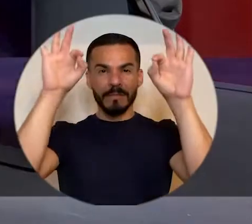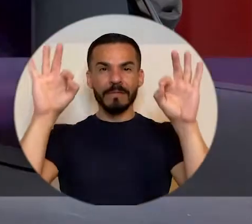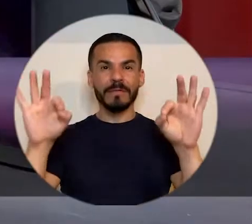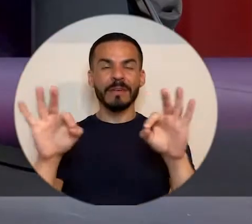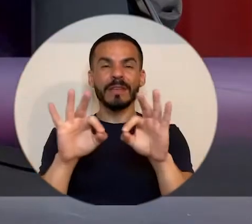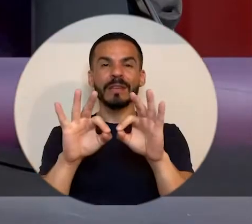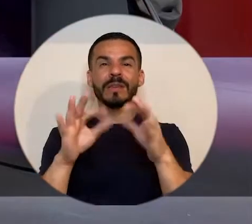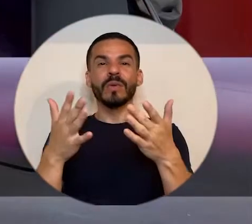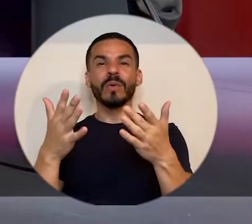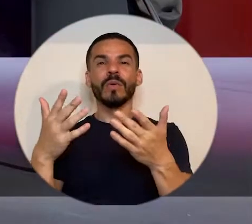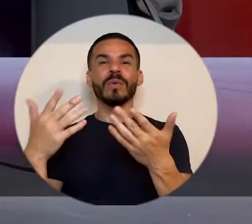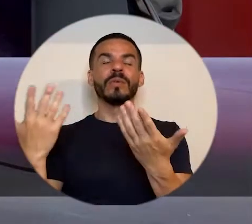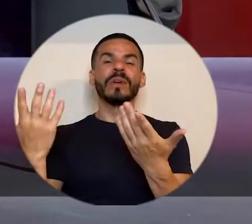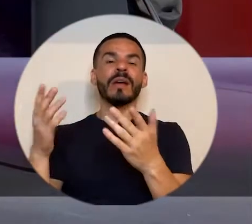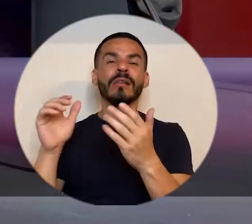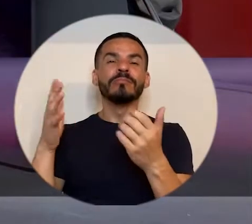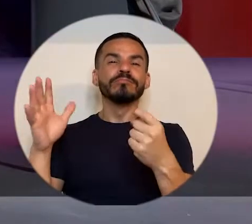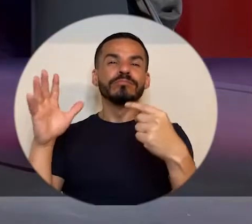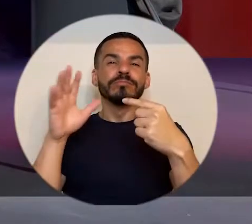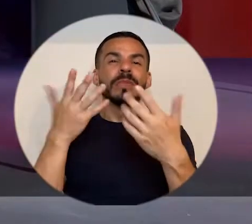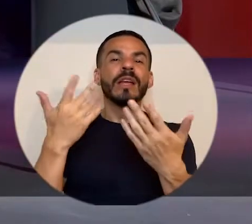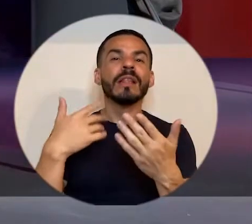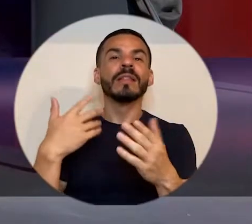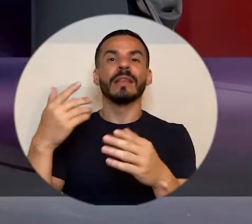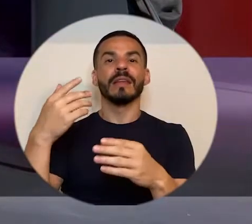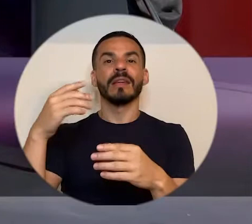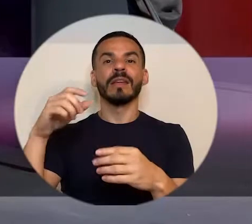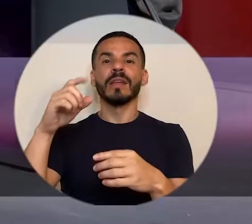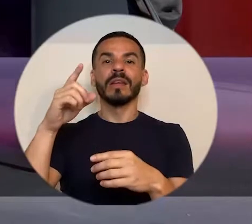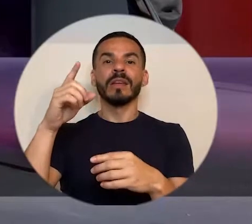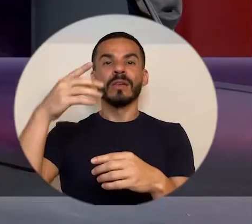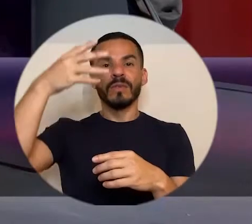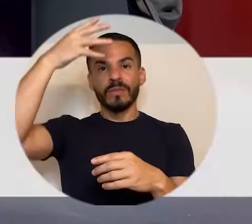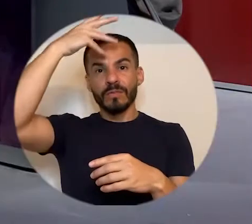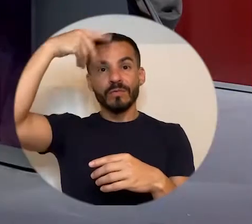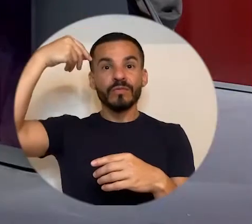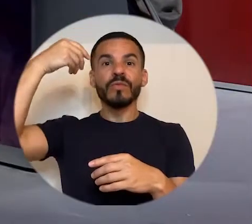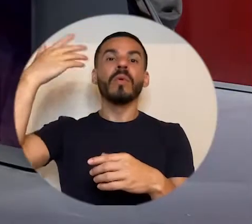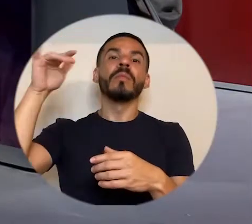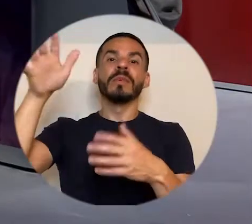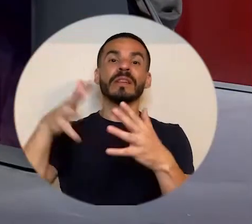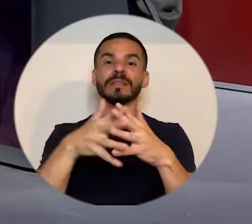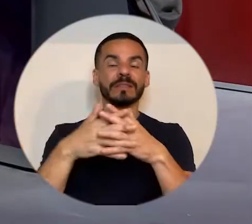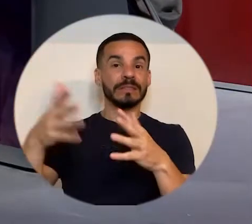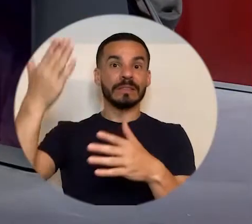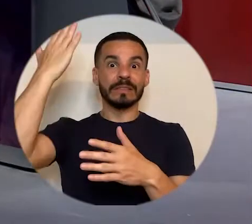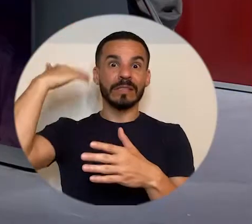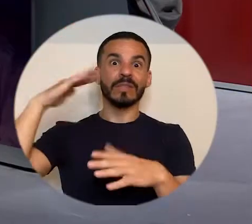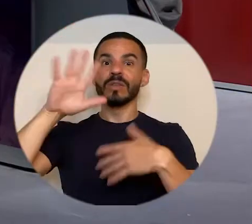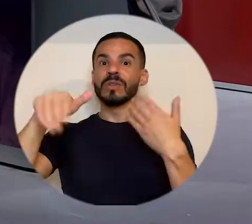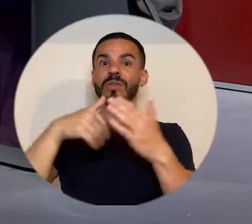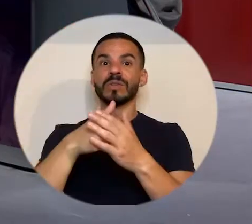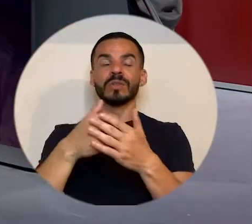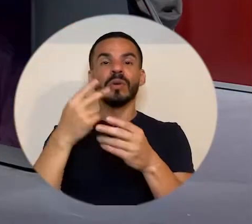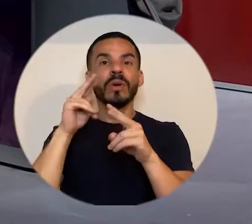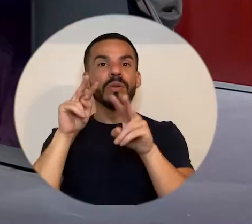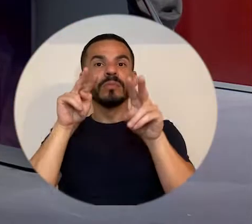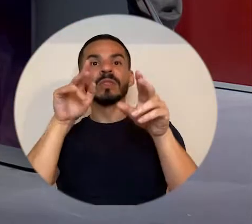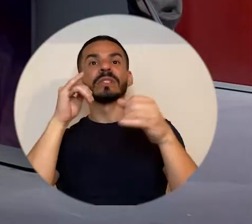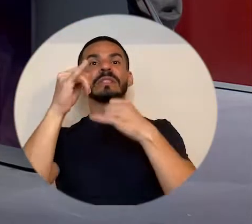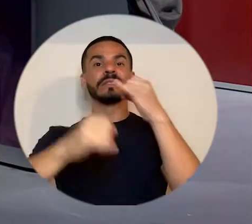el estigma, por llamarlo de alguna forma, que dejó la figura de Donald Trump en la presidencia de los Estados Unidos y todas las proyecciones